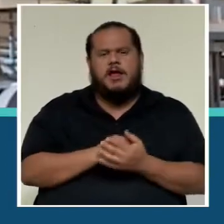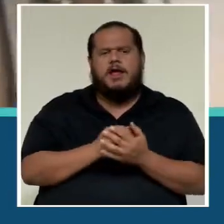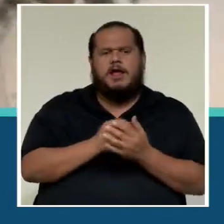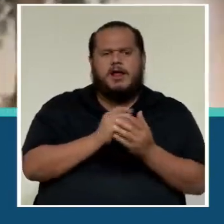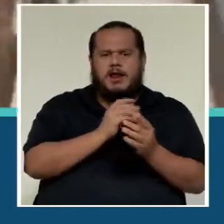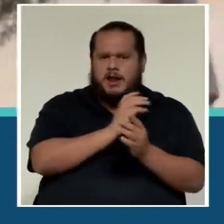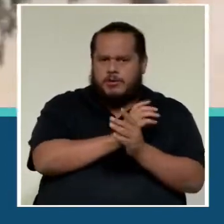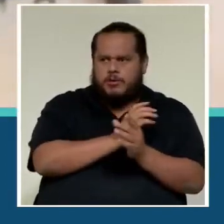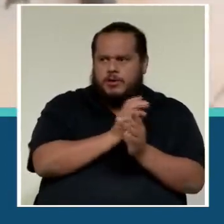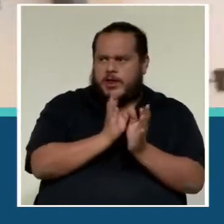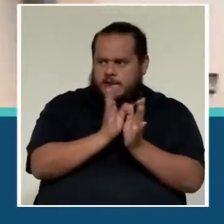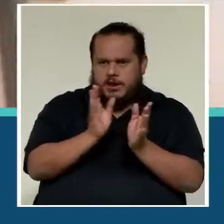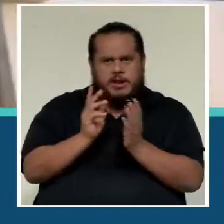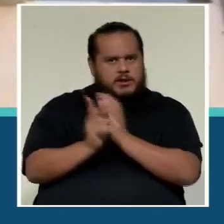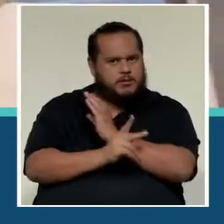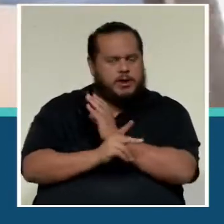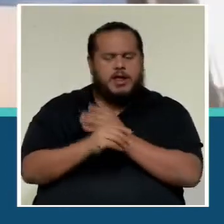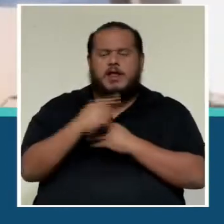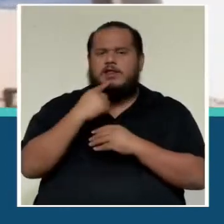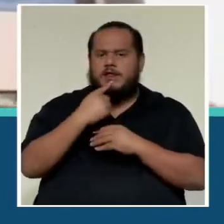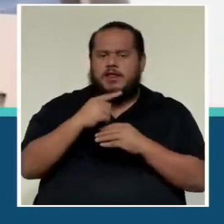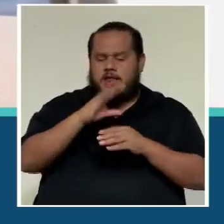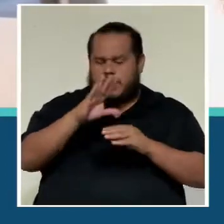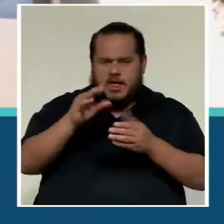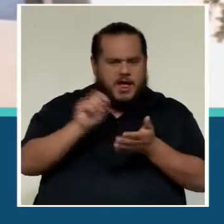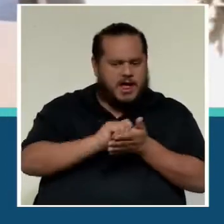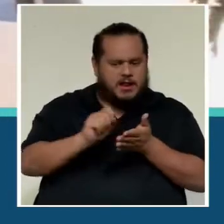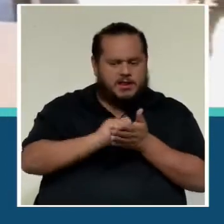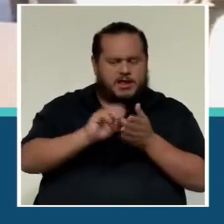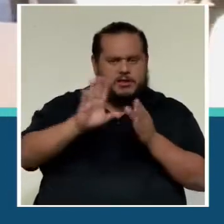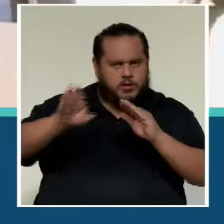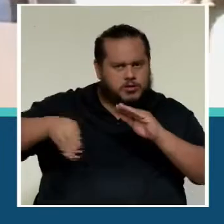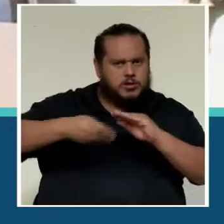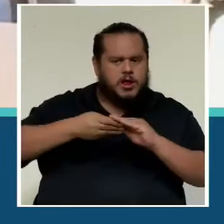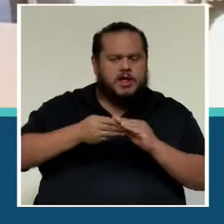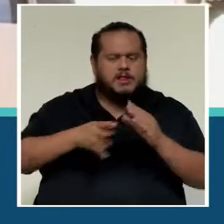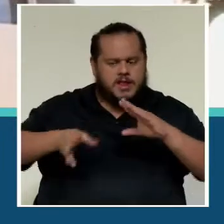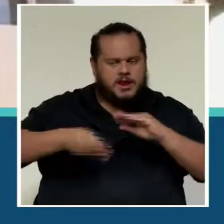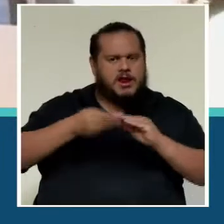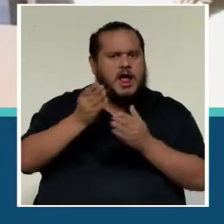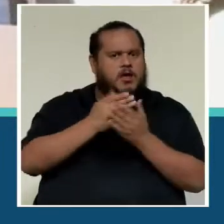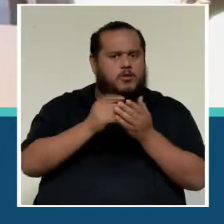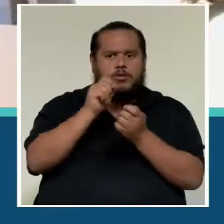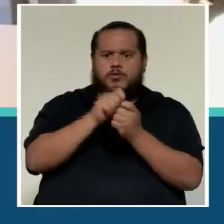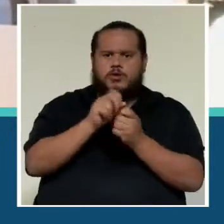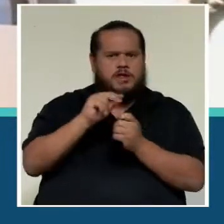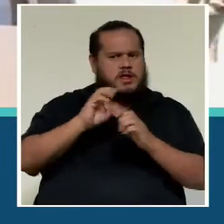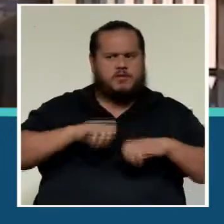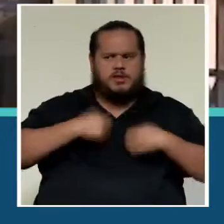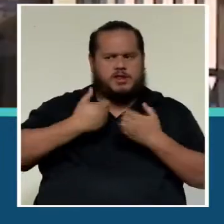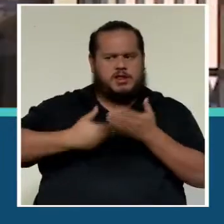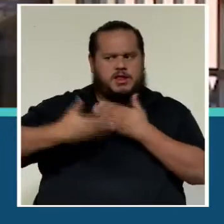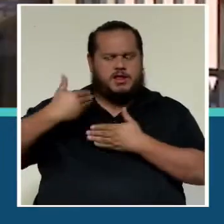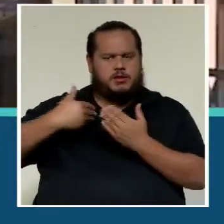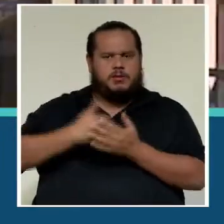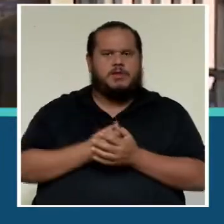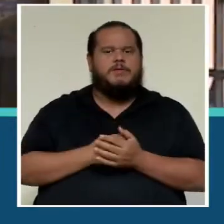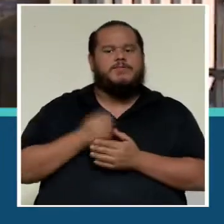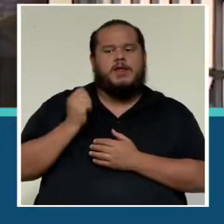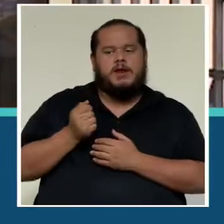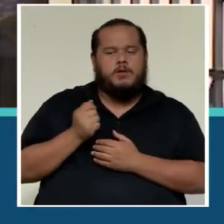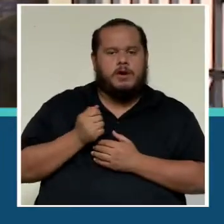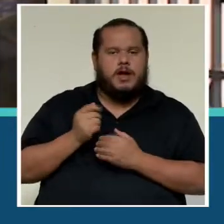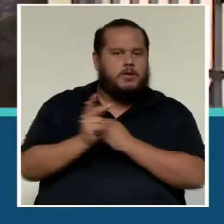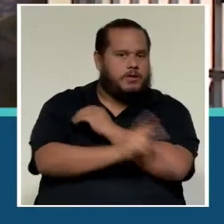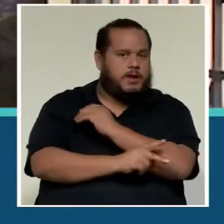que inclusive al texto sustitutivo se le adicionaron algunos puntos que no existían anteriormente. El abogado del